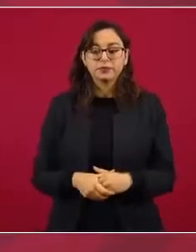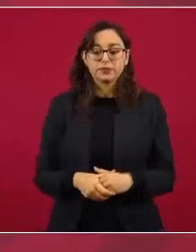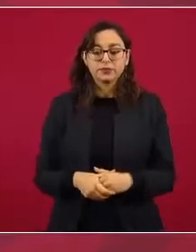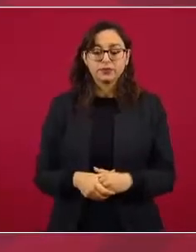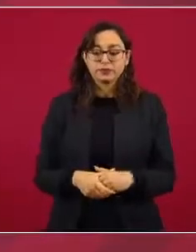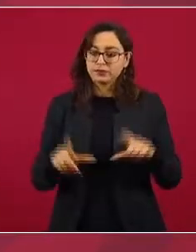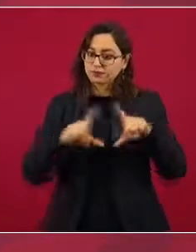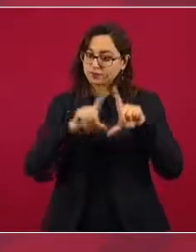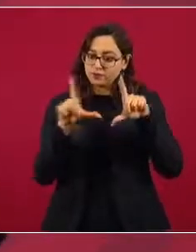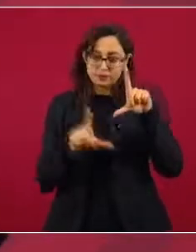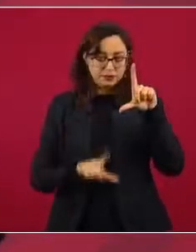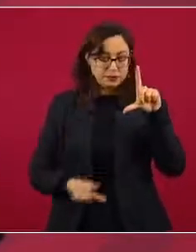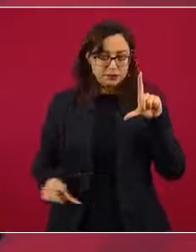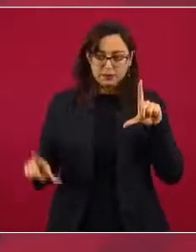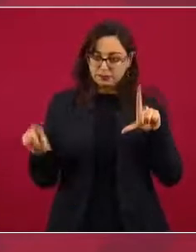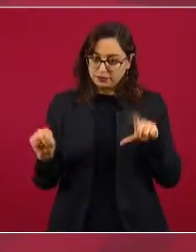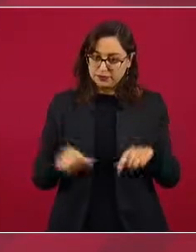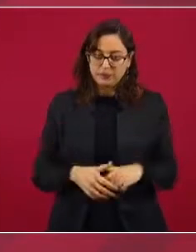en todo el país.